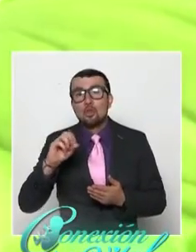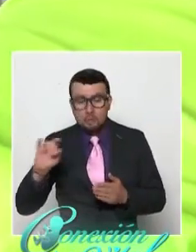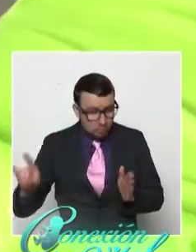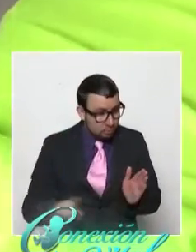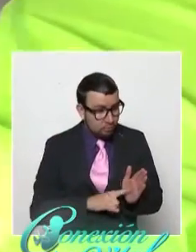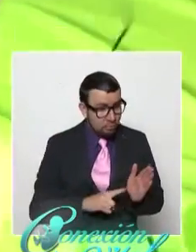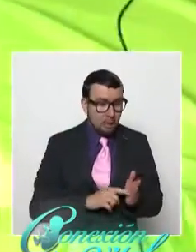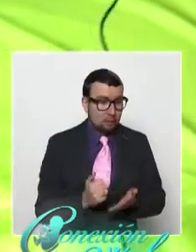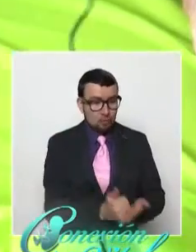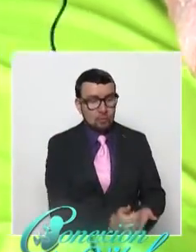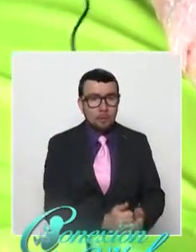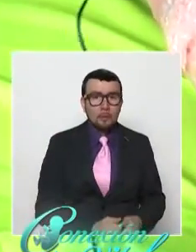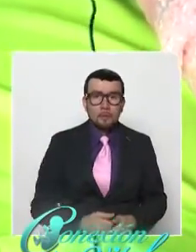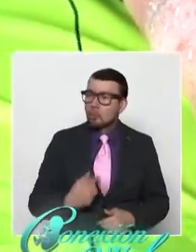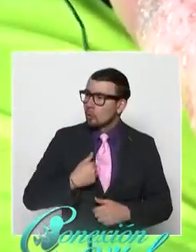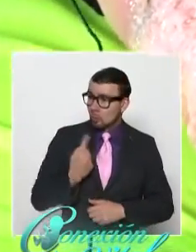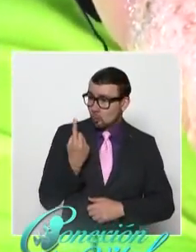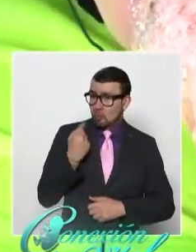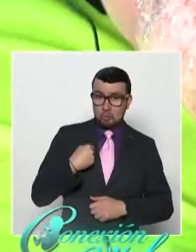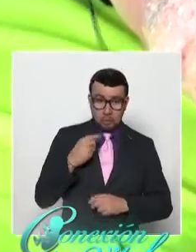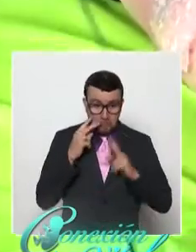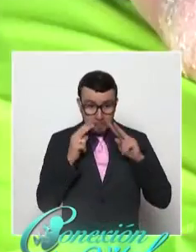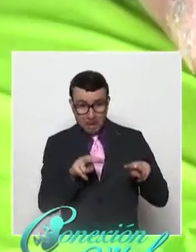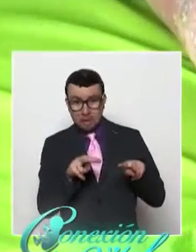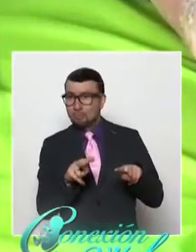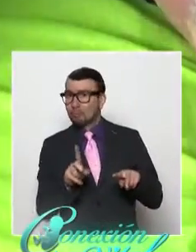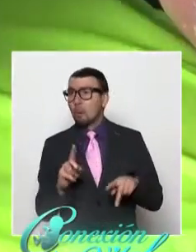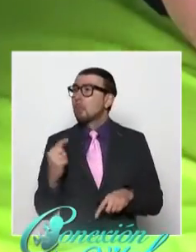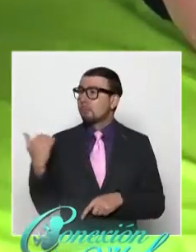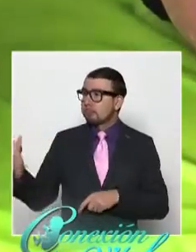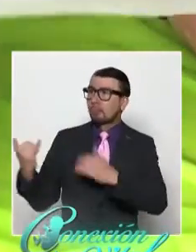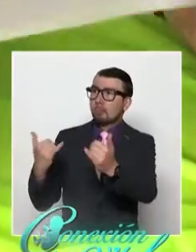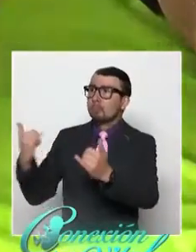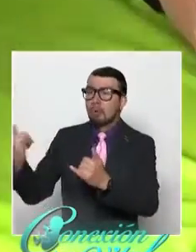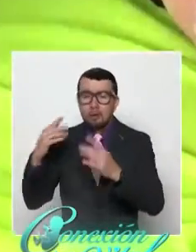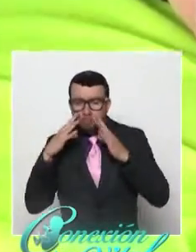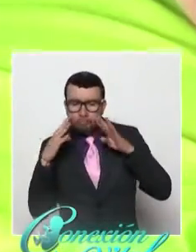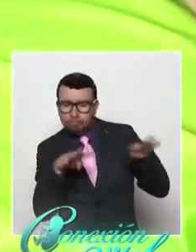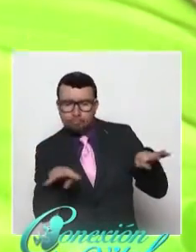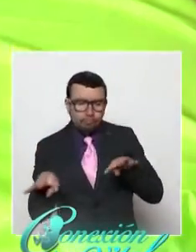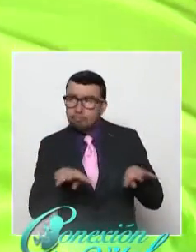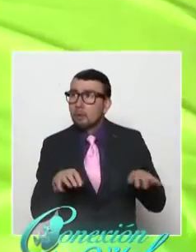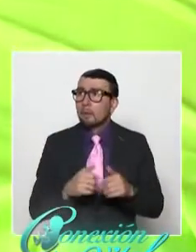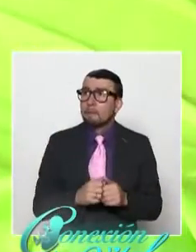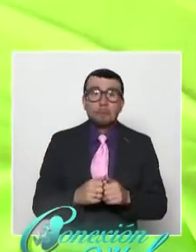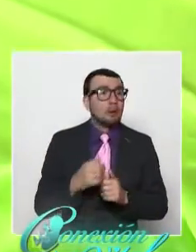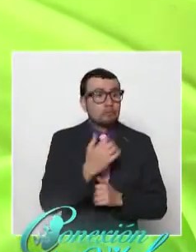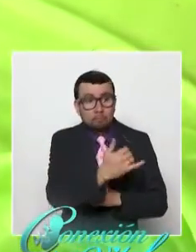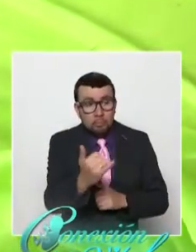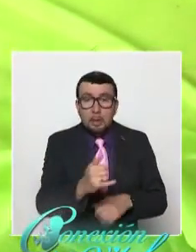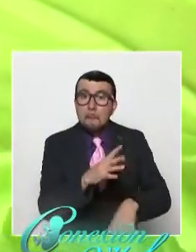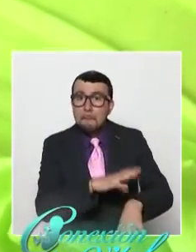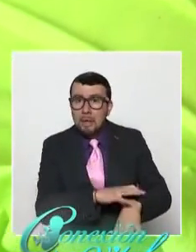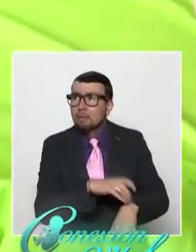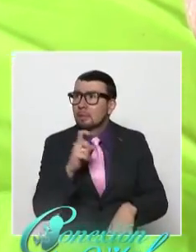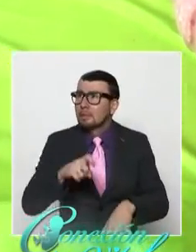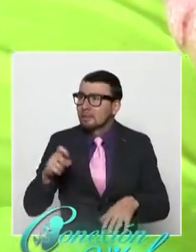tengo claro que una sola golondrina no hace verano y los pacientes necesitan ser evaluados